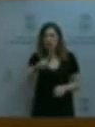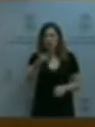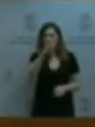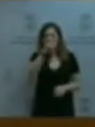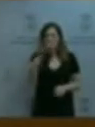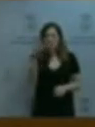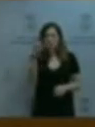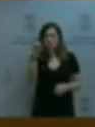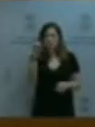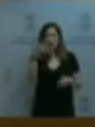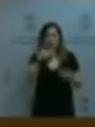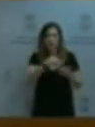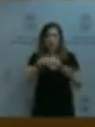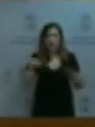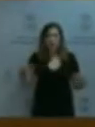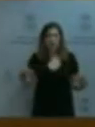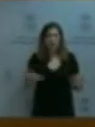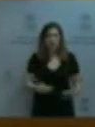Mire,